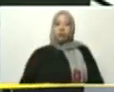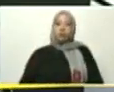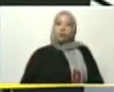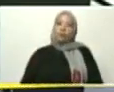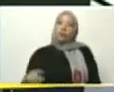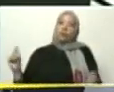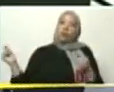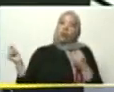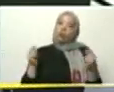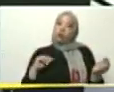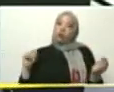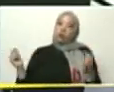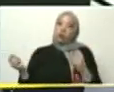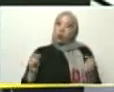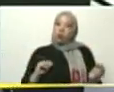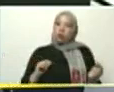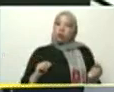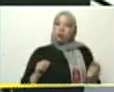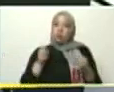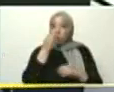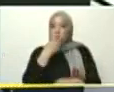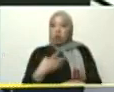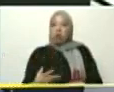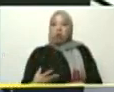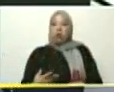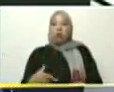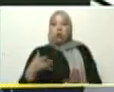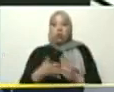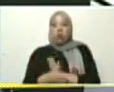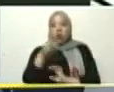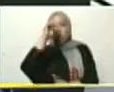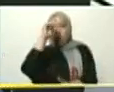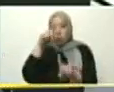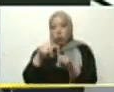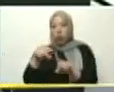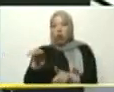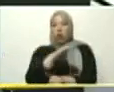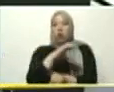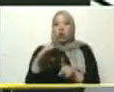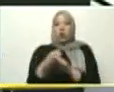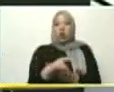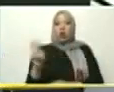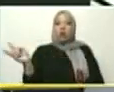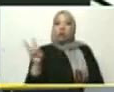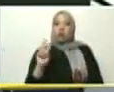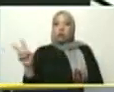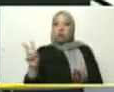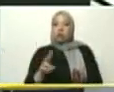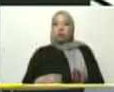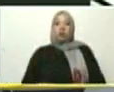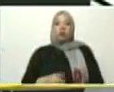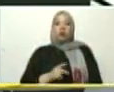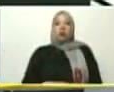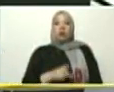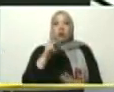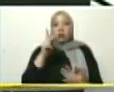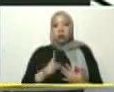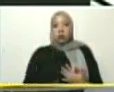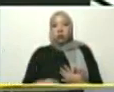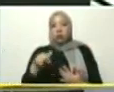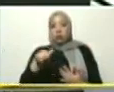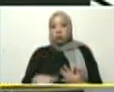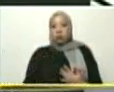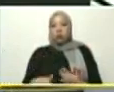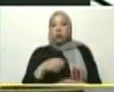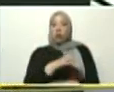un discurso espléndido sobre los logros culturales de Venezuela, sobre los planteamientos de la